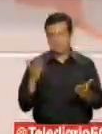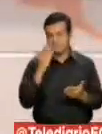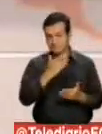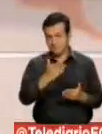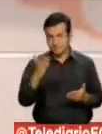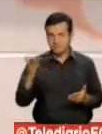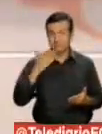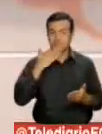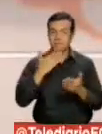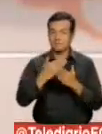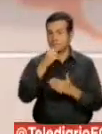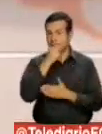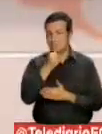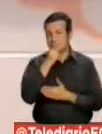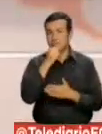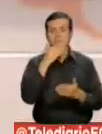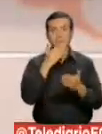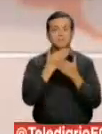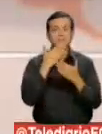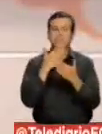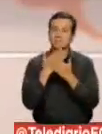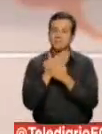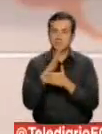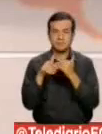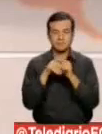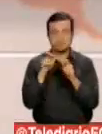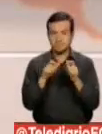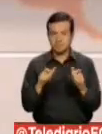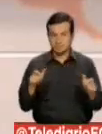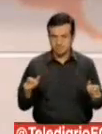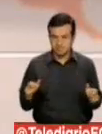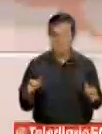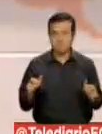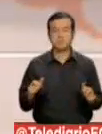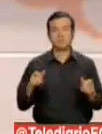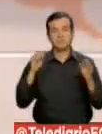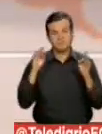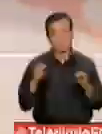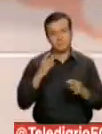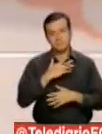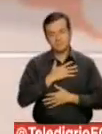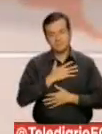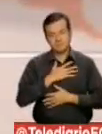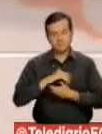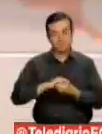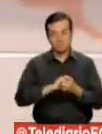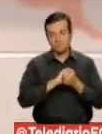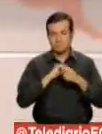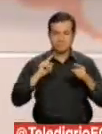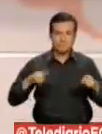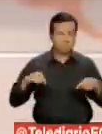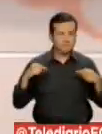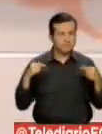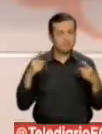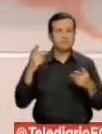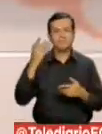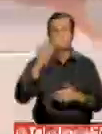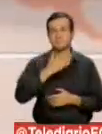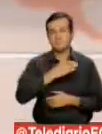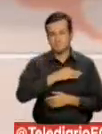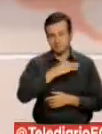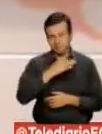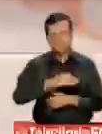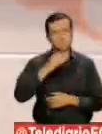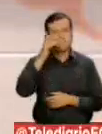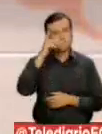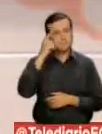ustedes, los periodistas, a los medios de comunicación, a las personas que se solidarizan todos los días. Creo sinceramente que